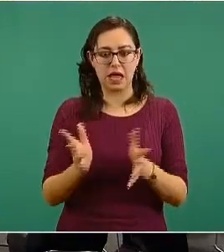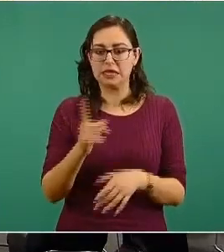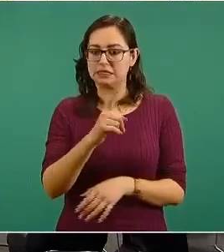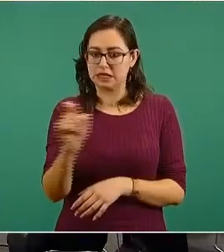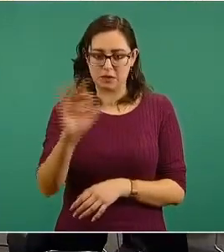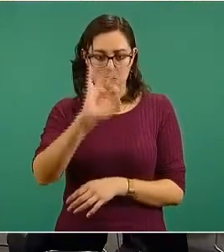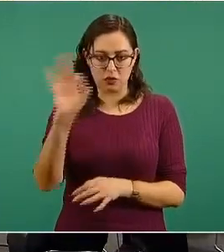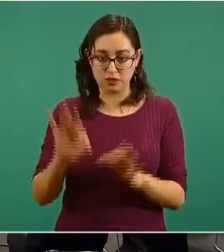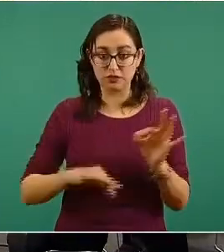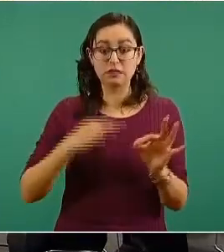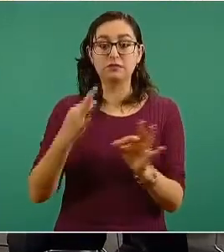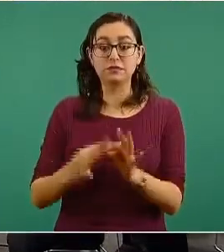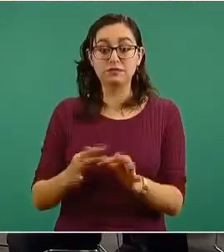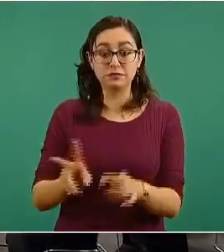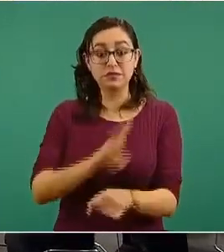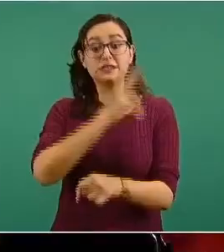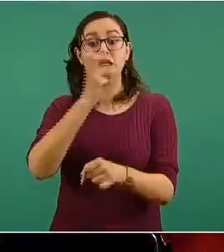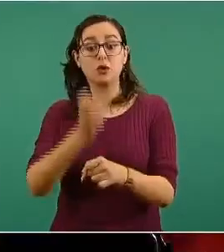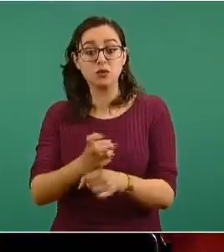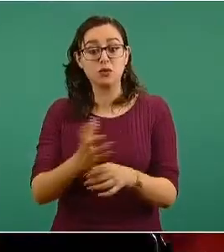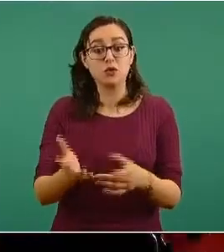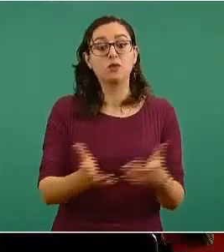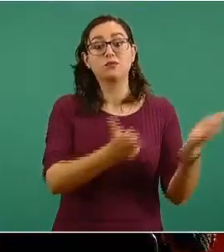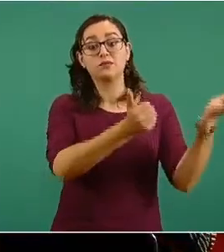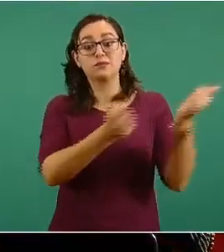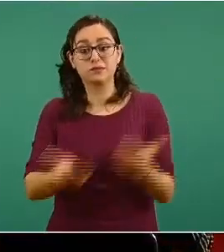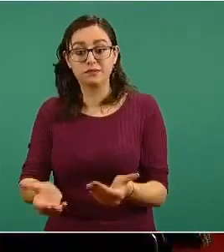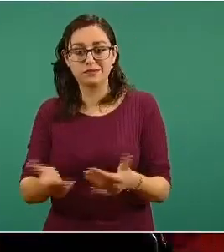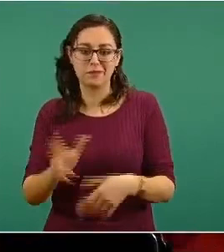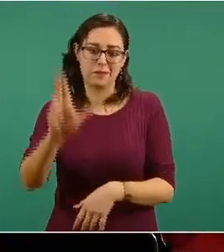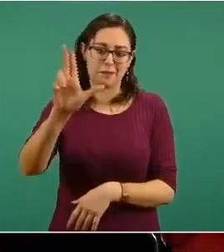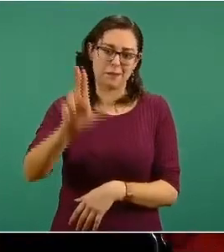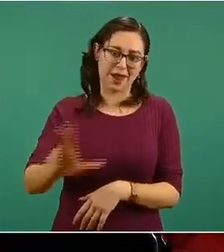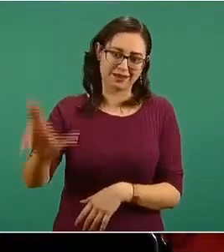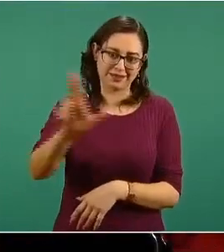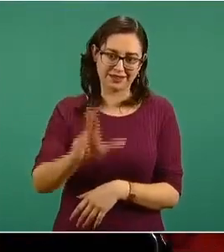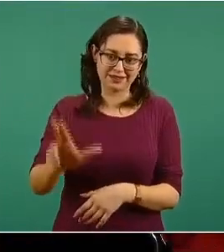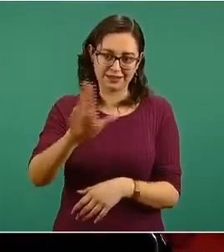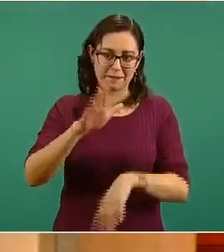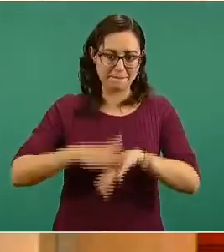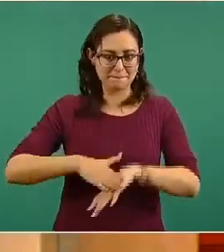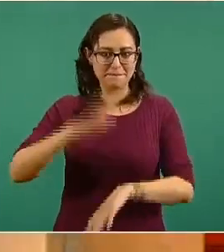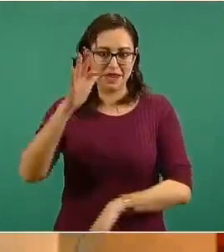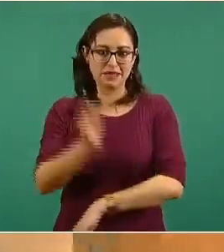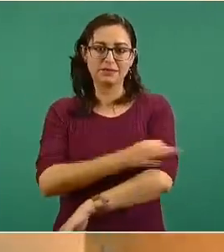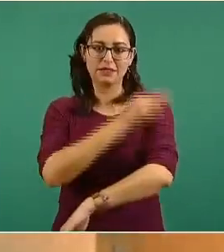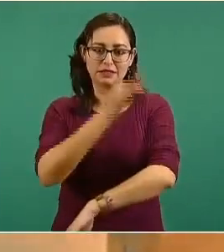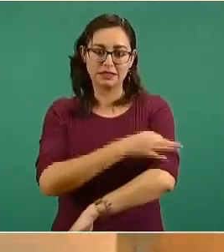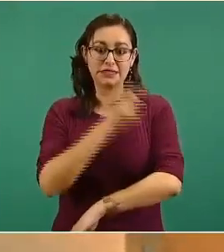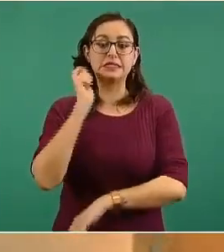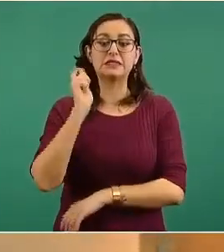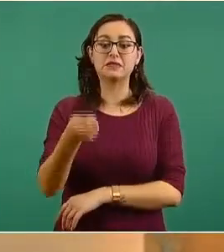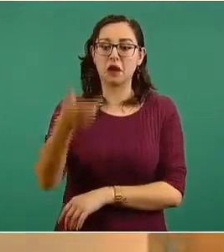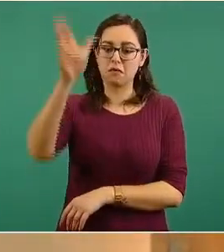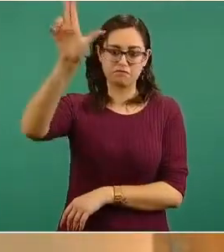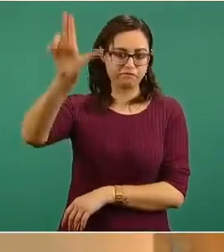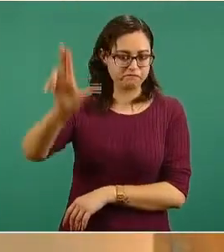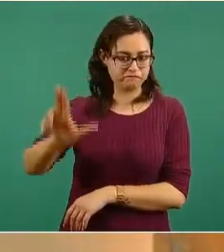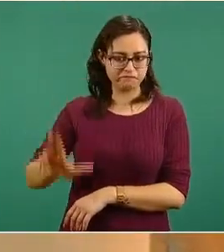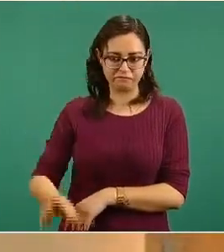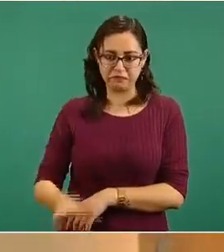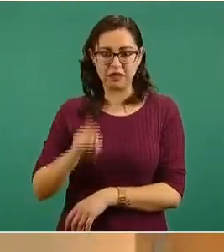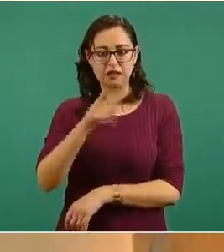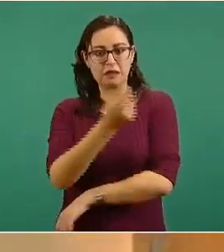paquete llegará el próximo martes. Todos los martes vamos a estar teniendo envíos de la vacuna de